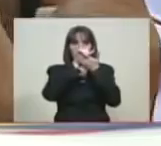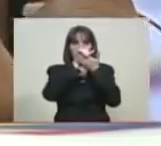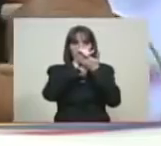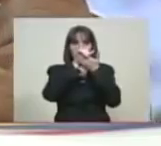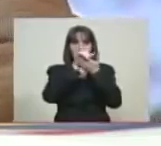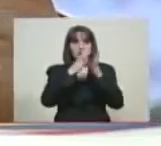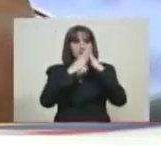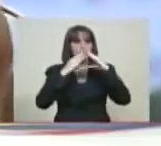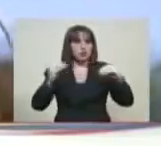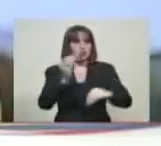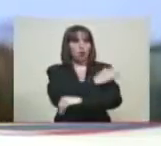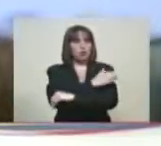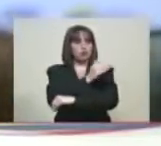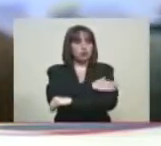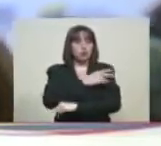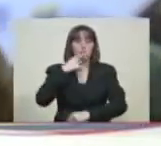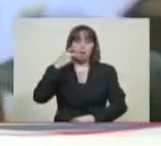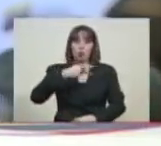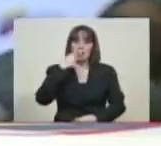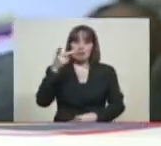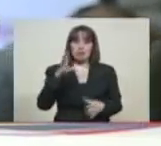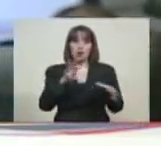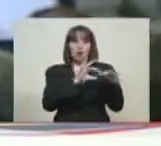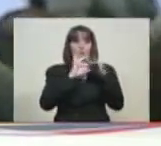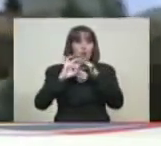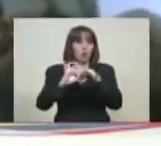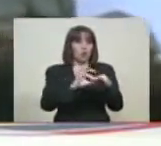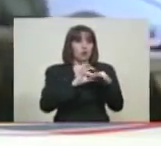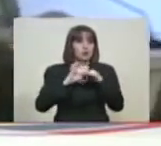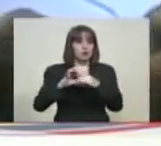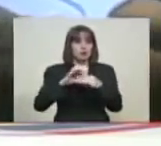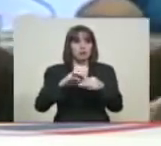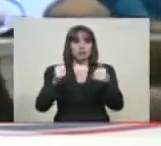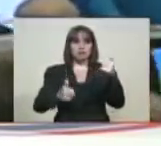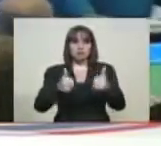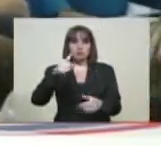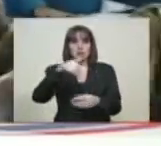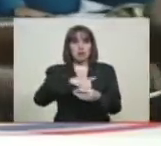toda la oposición política unida a las elecciones